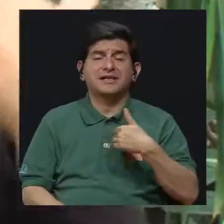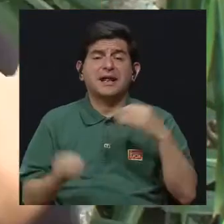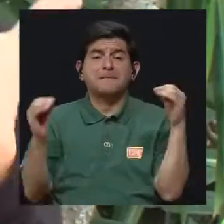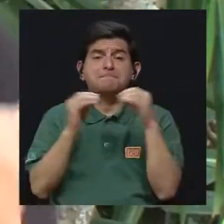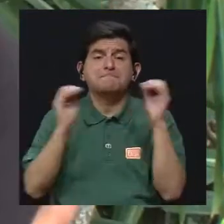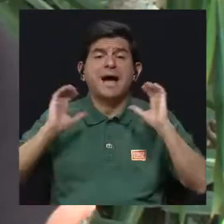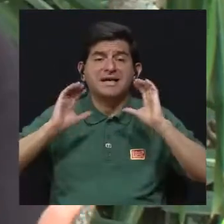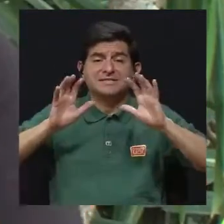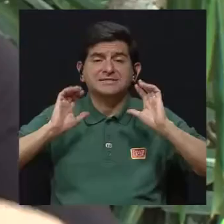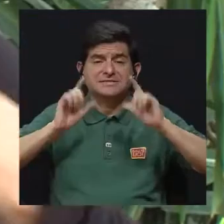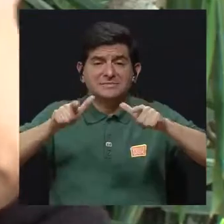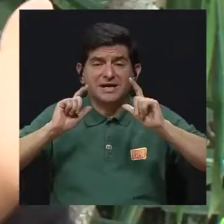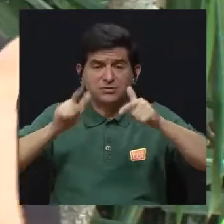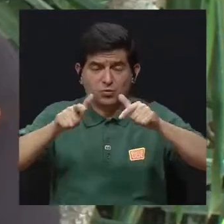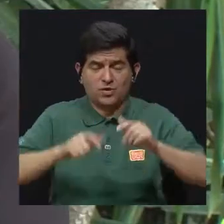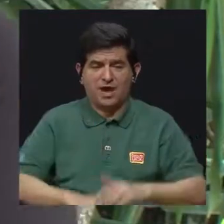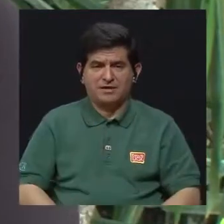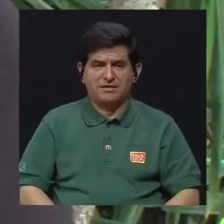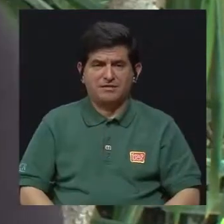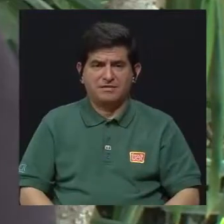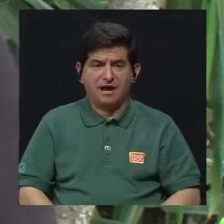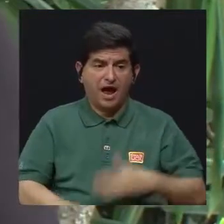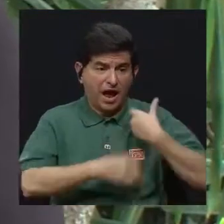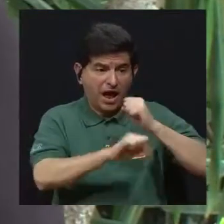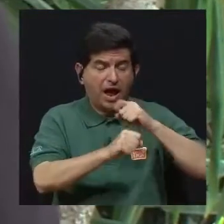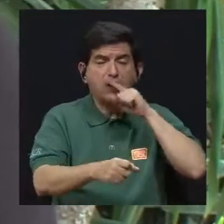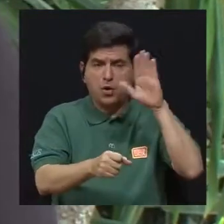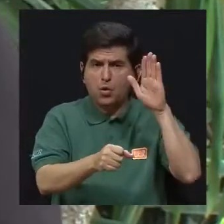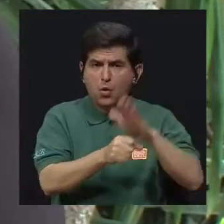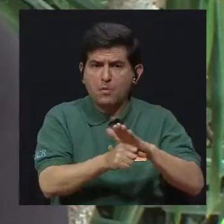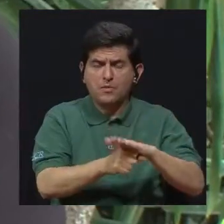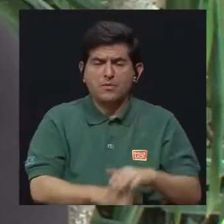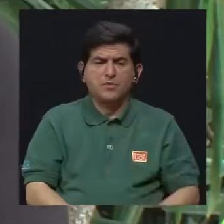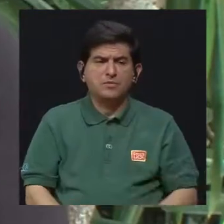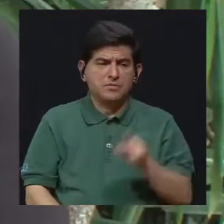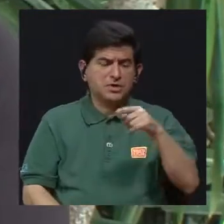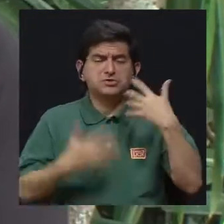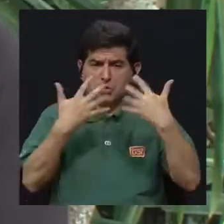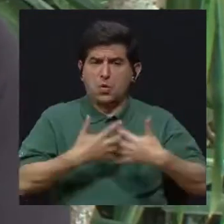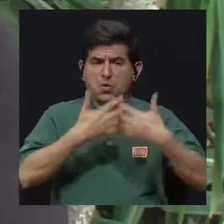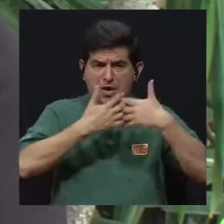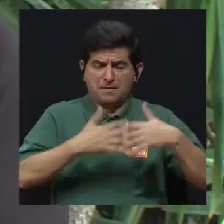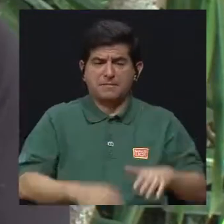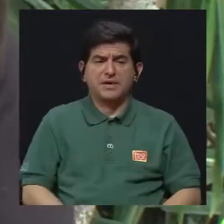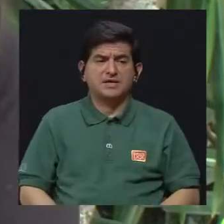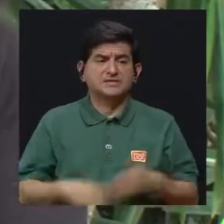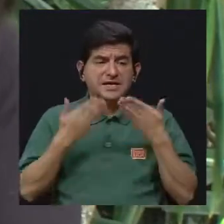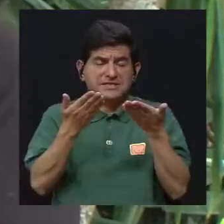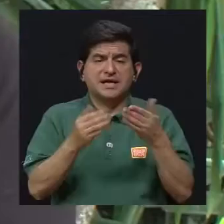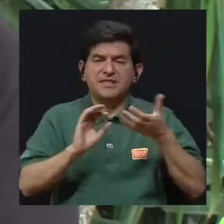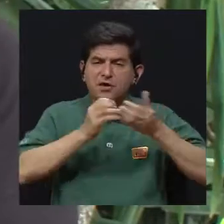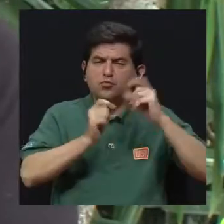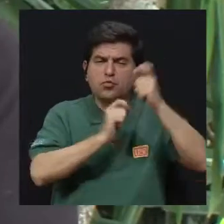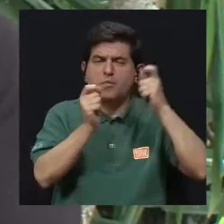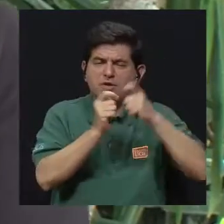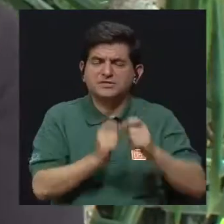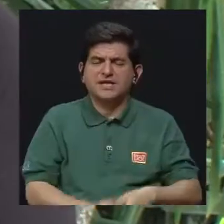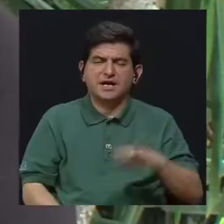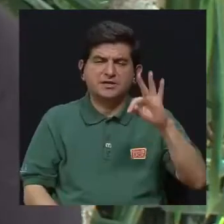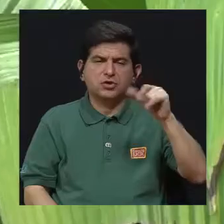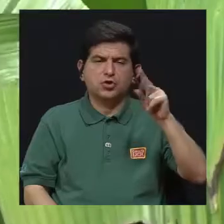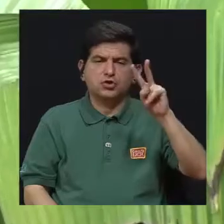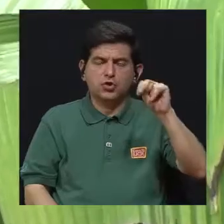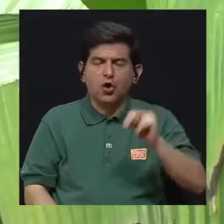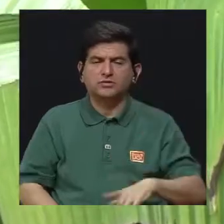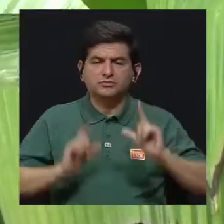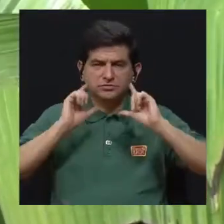Si tenemos más basura, las municipalidades se comprometen, por ejemplo, con estas empresas, a aportar cierta cantidad de